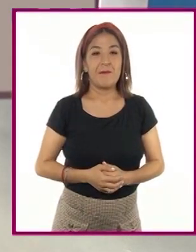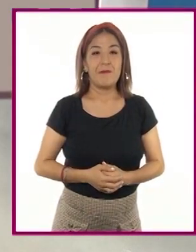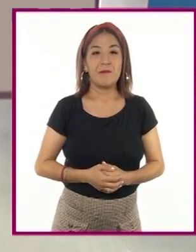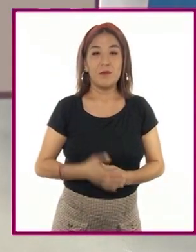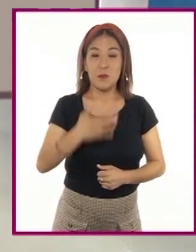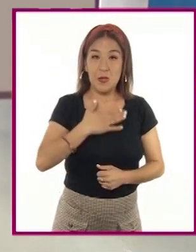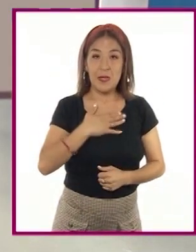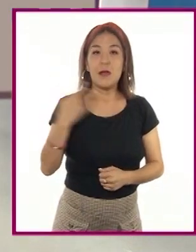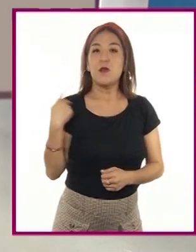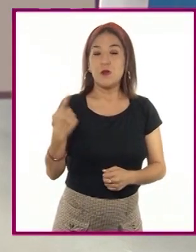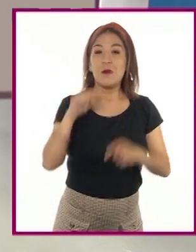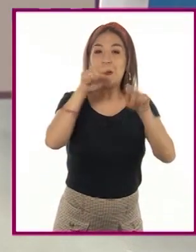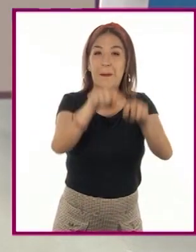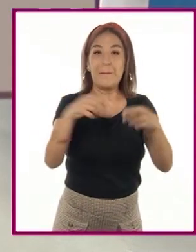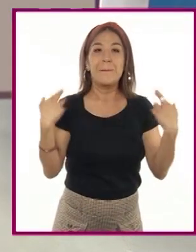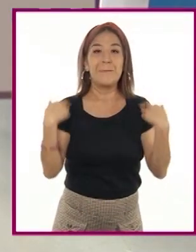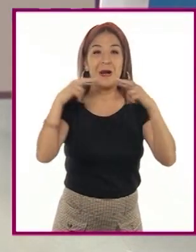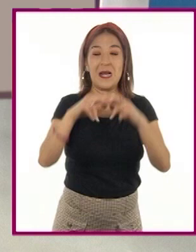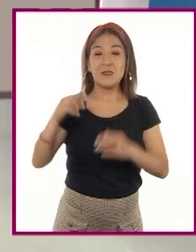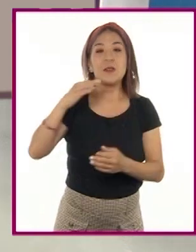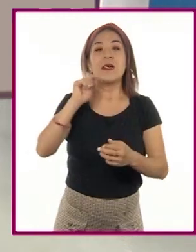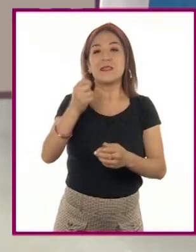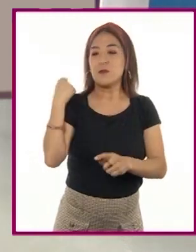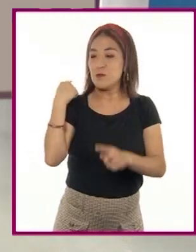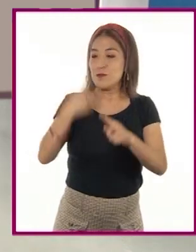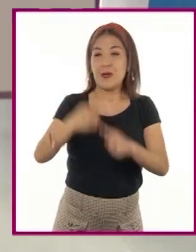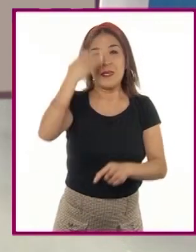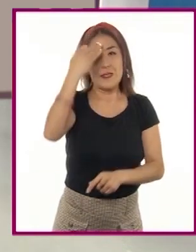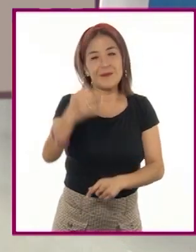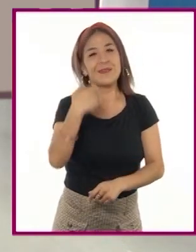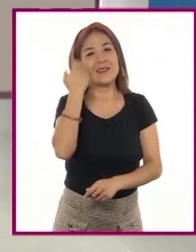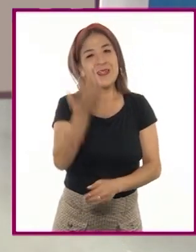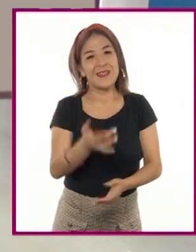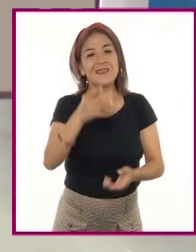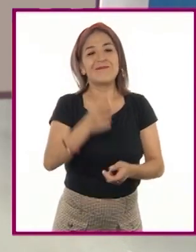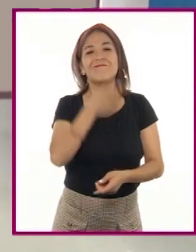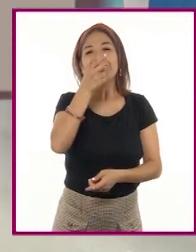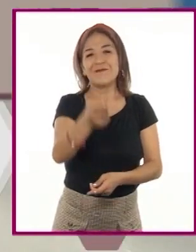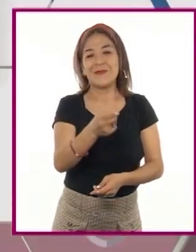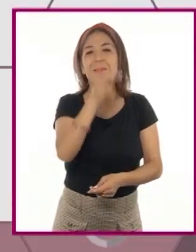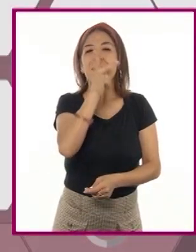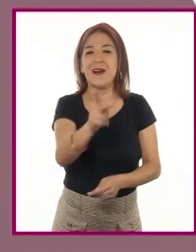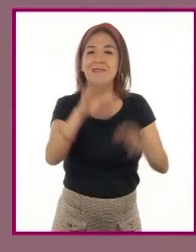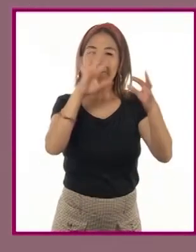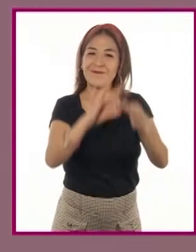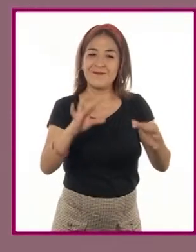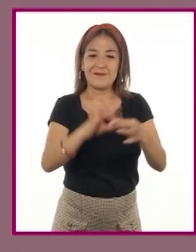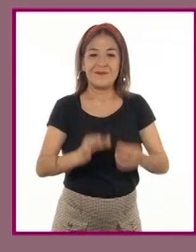Nosotros fuimos sus maestros durante este tiempo y queremos decirles unas palabras.